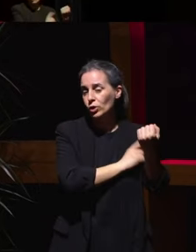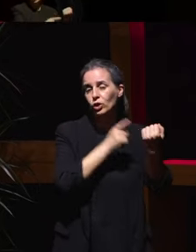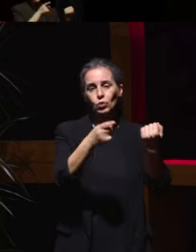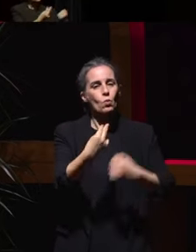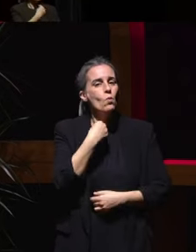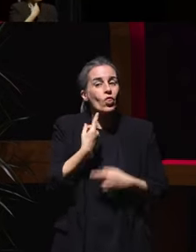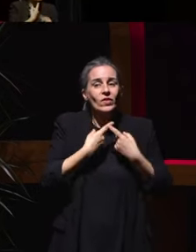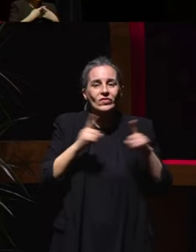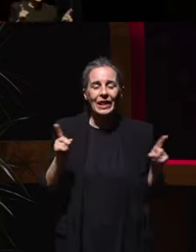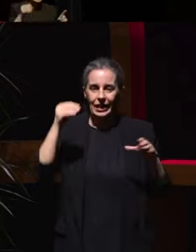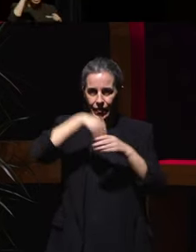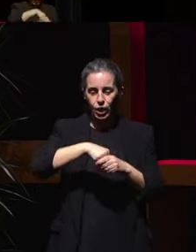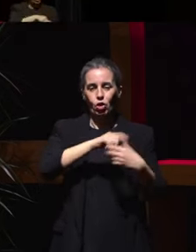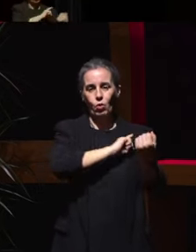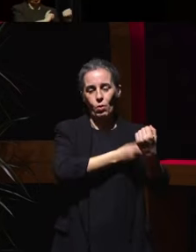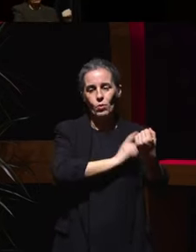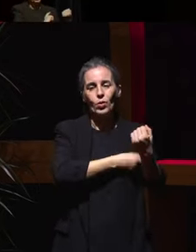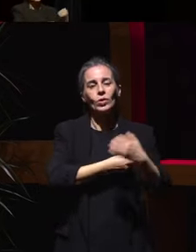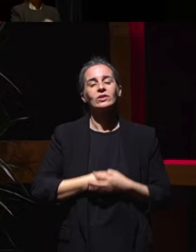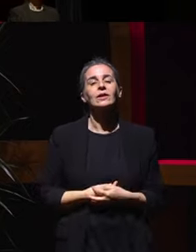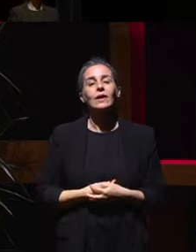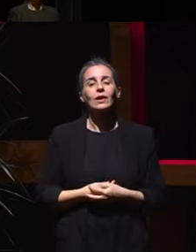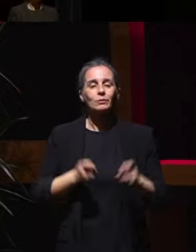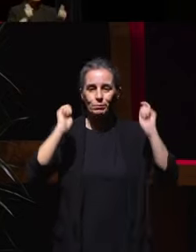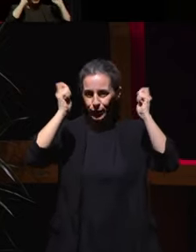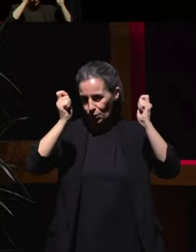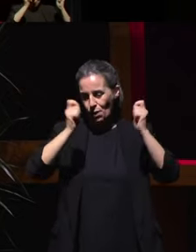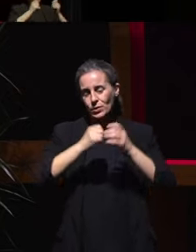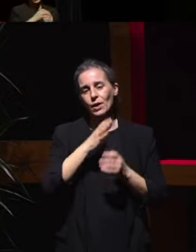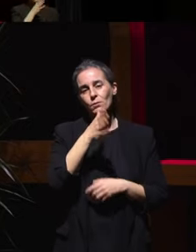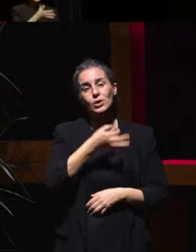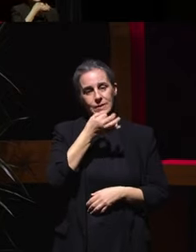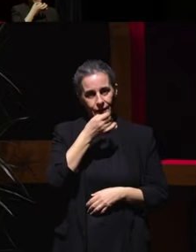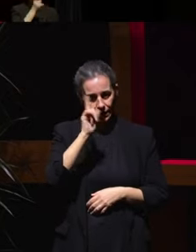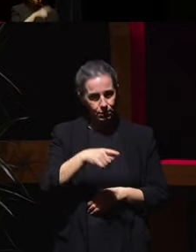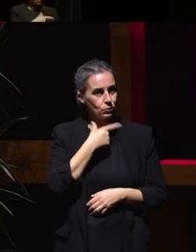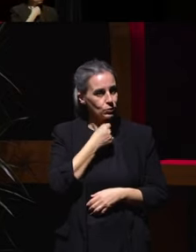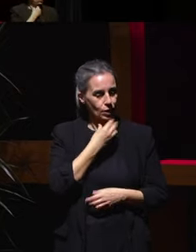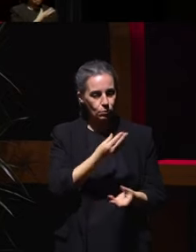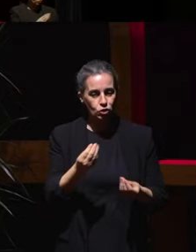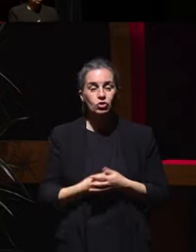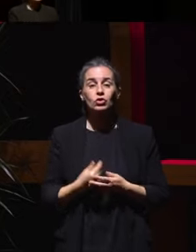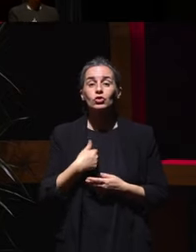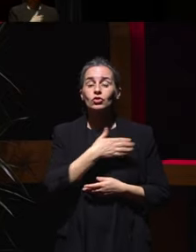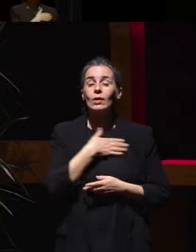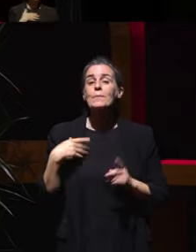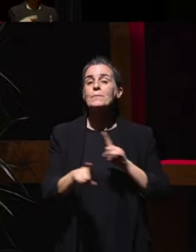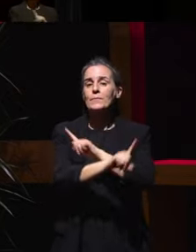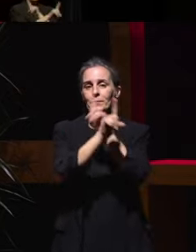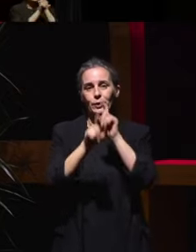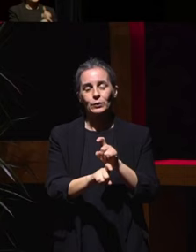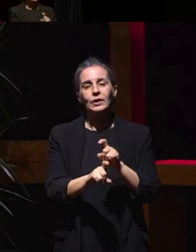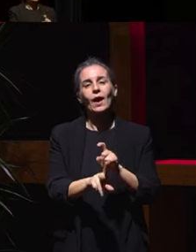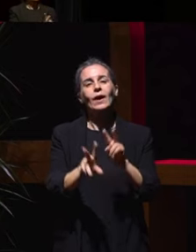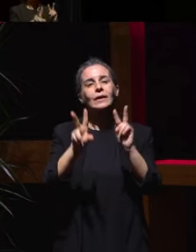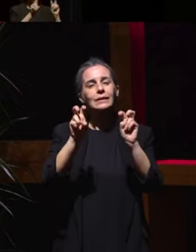deporte, nos deportes en xeral. Enhorabuá pola charla, gustoume moito. Gracias. Teño unha pregunta